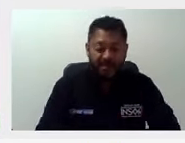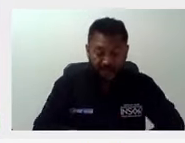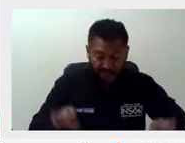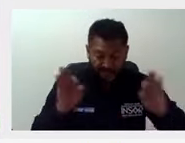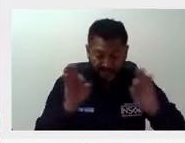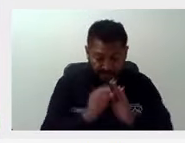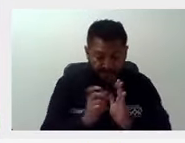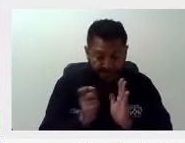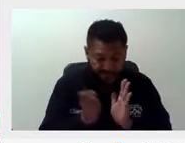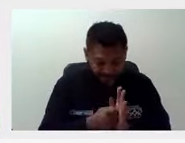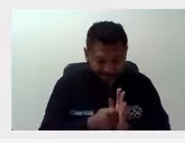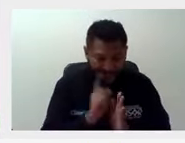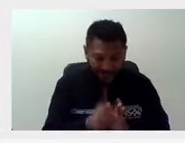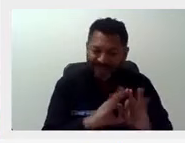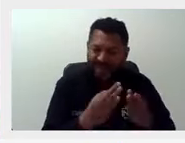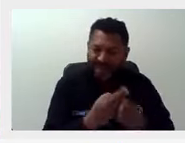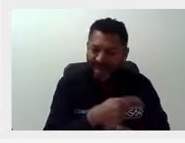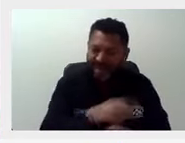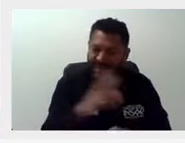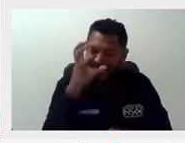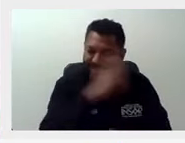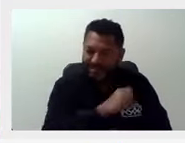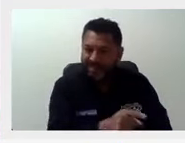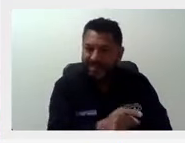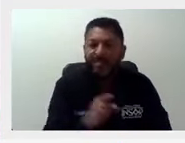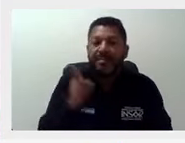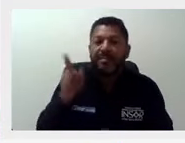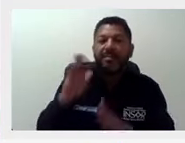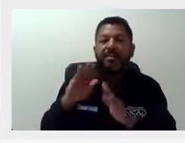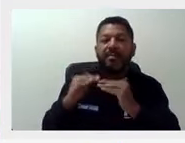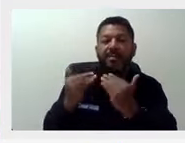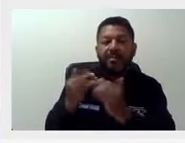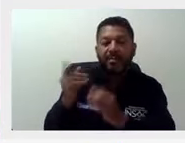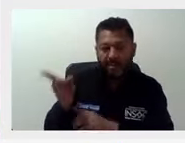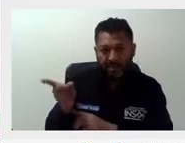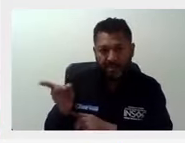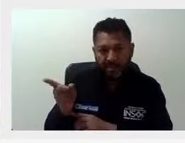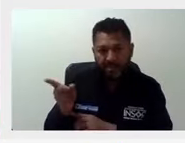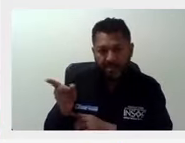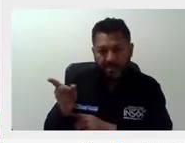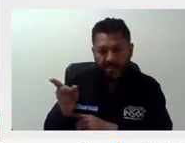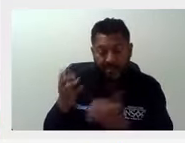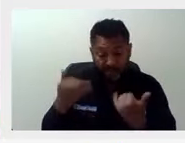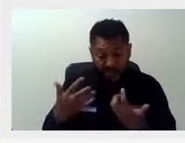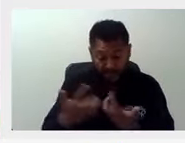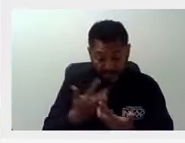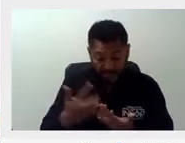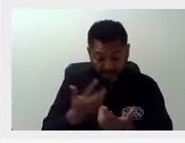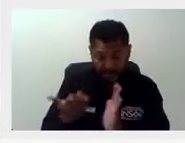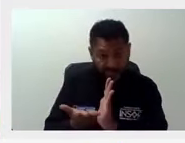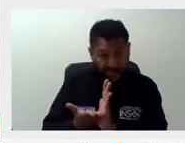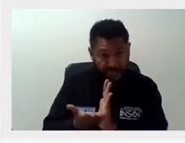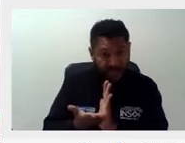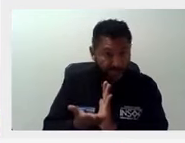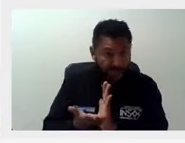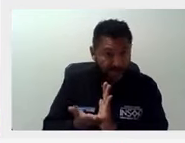familias es que los colegios y digamos, el sistema educativo, y esto lo hablo por todo el